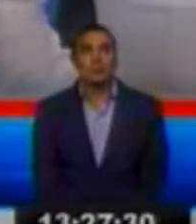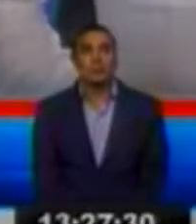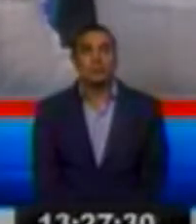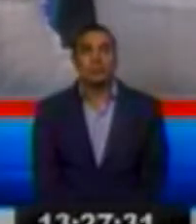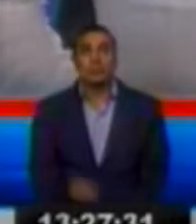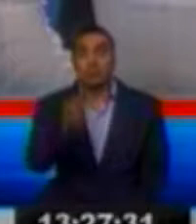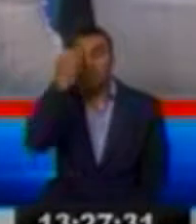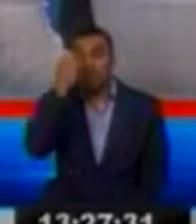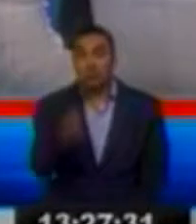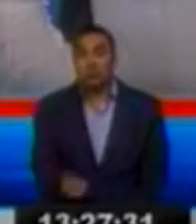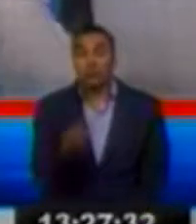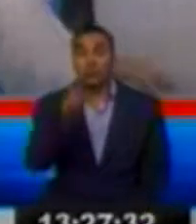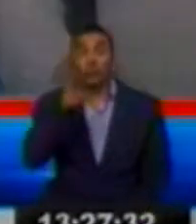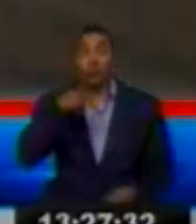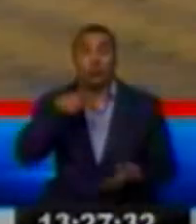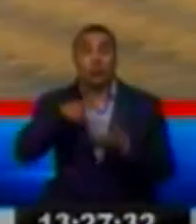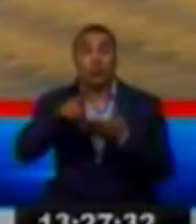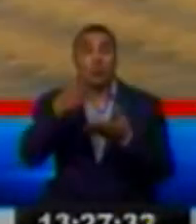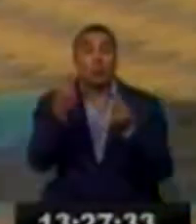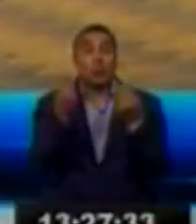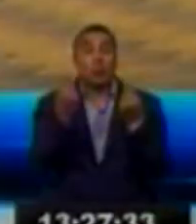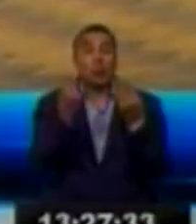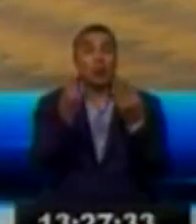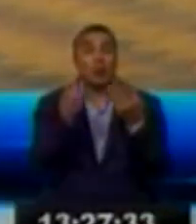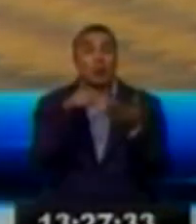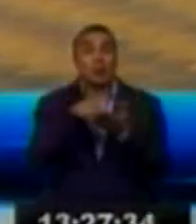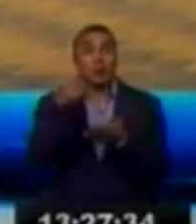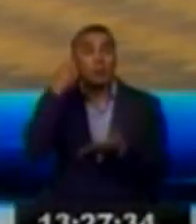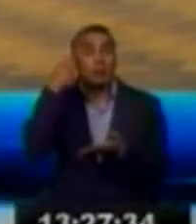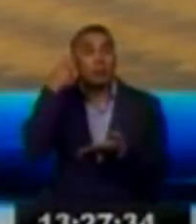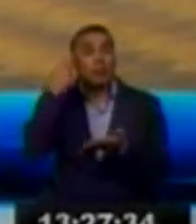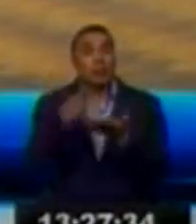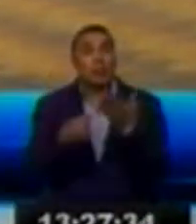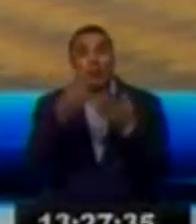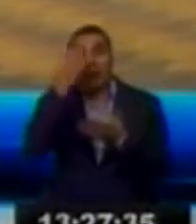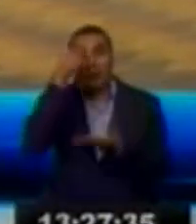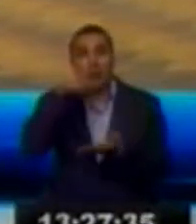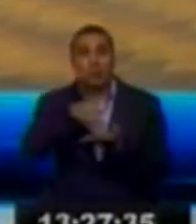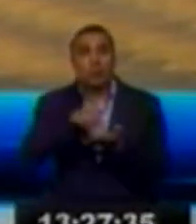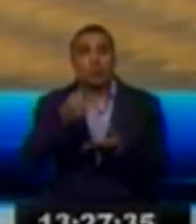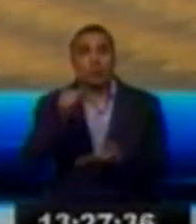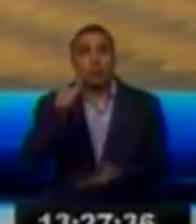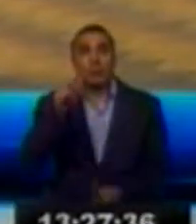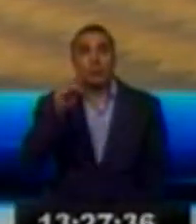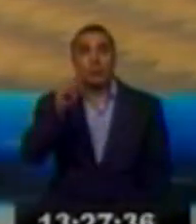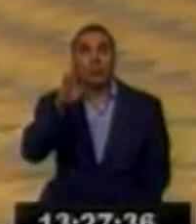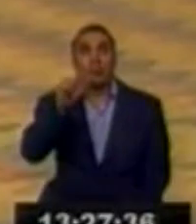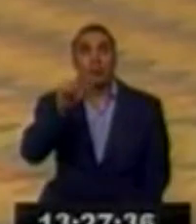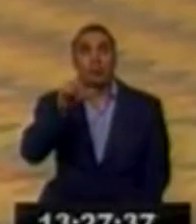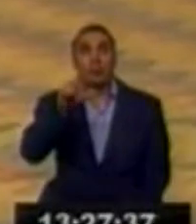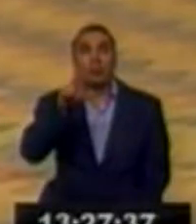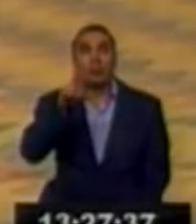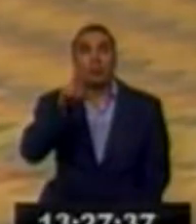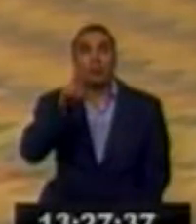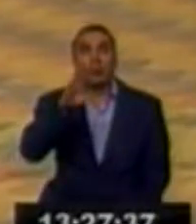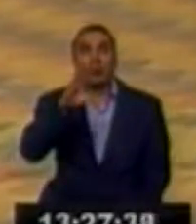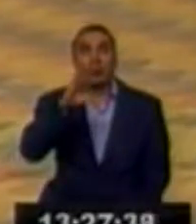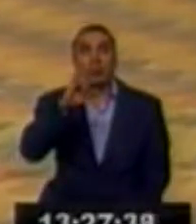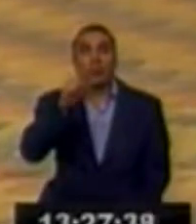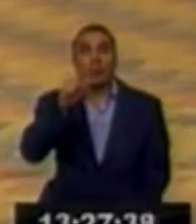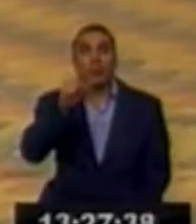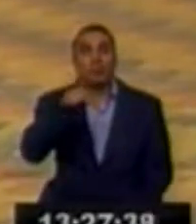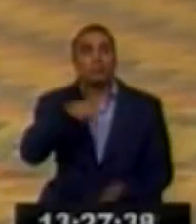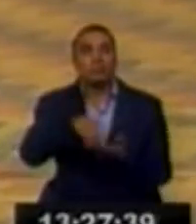Buenos días. Una inversión millonaria realiza el gobierno a favor de la educación en el cantón Santa Lucía, en la provincia del Guayas.